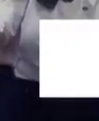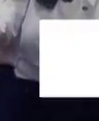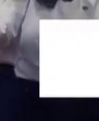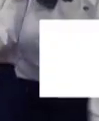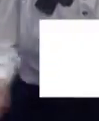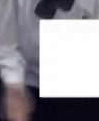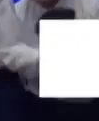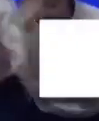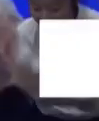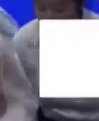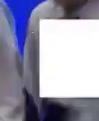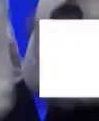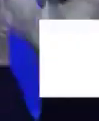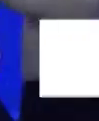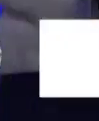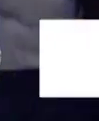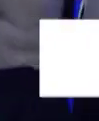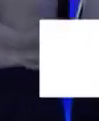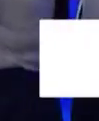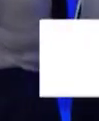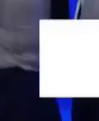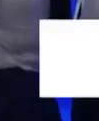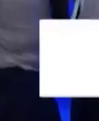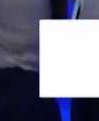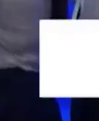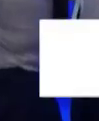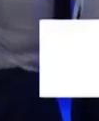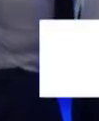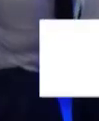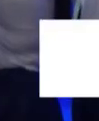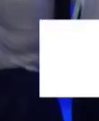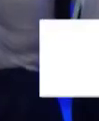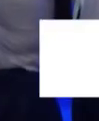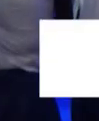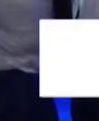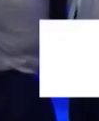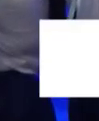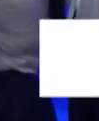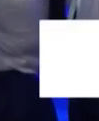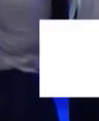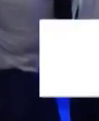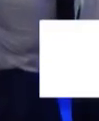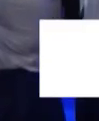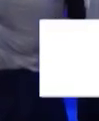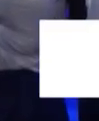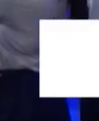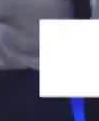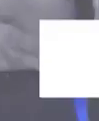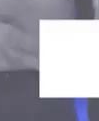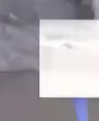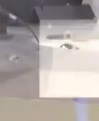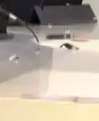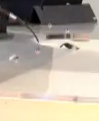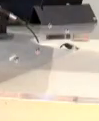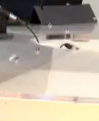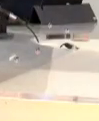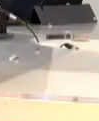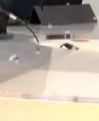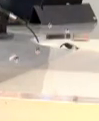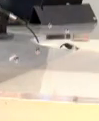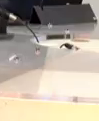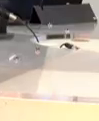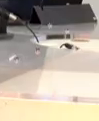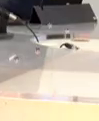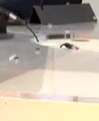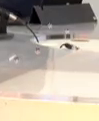Desde Beijing ha sido un reporte de Wilmer Rodríguez Fernández para el canal cubano de Noticias. lo